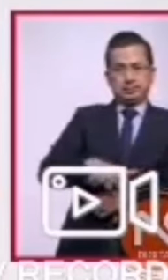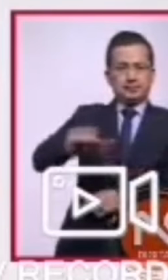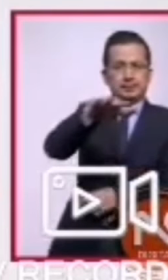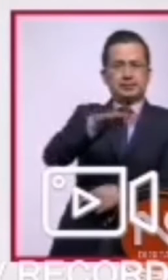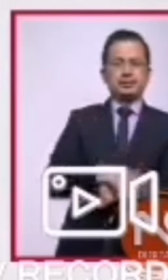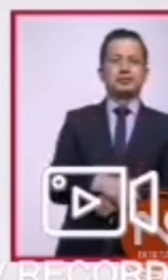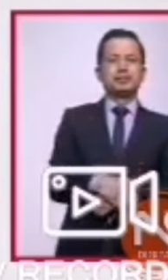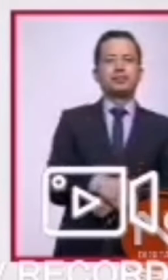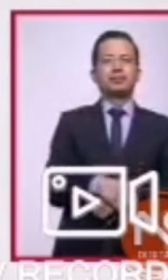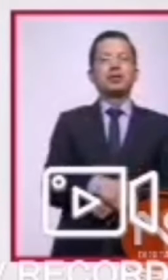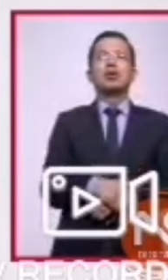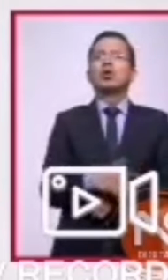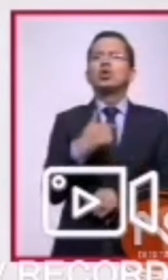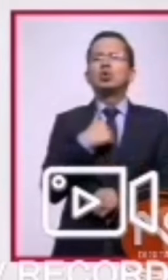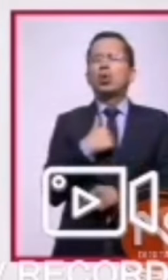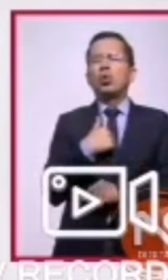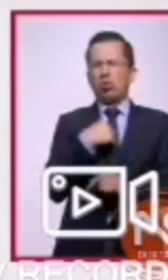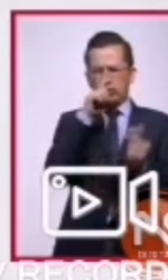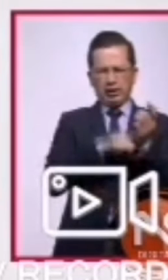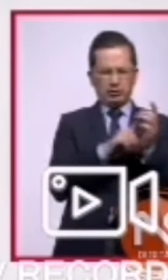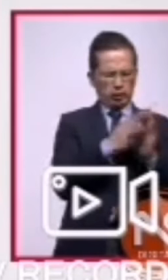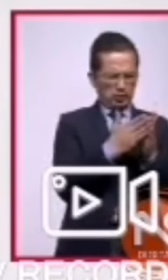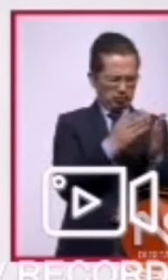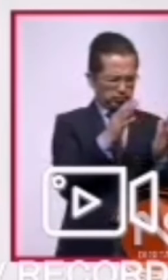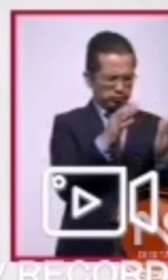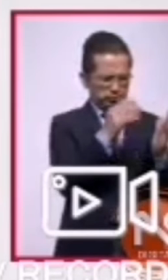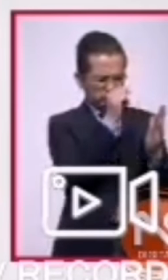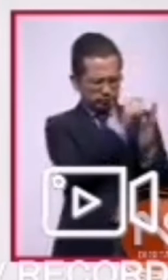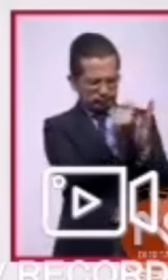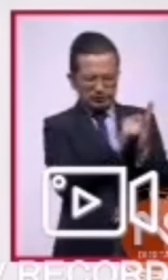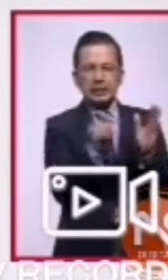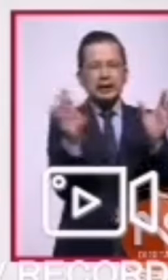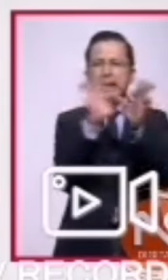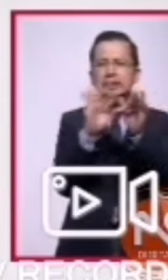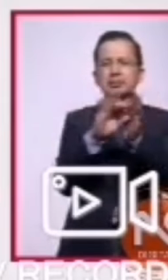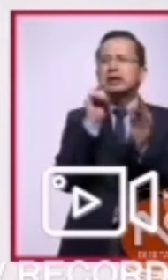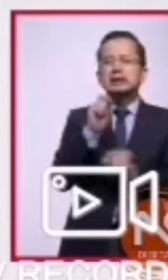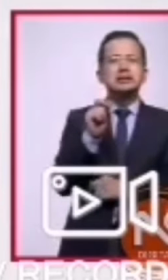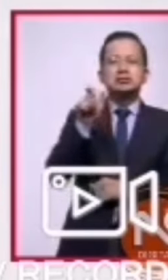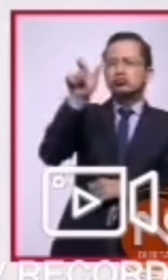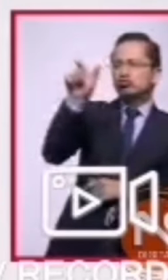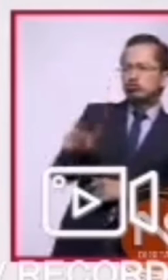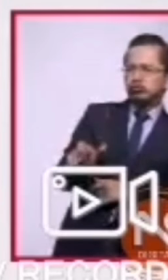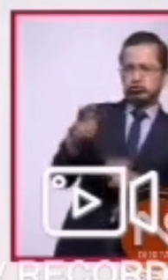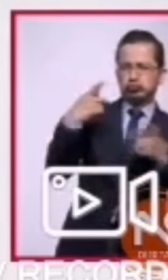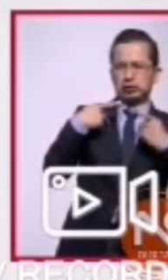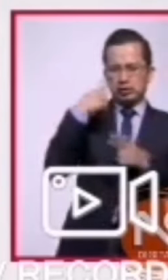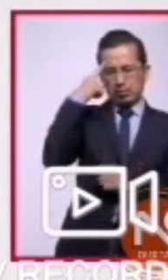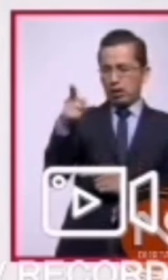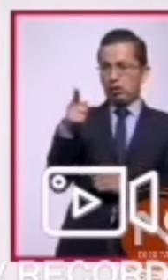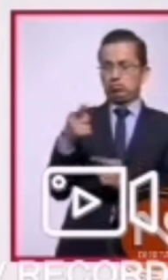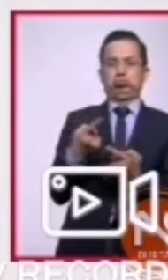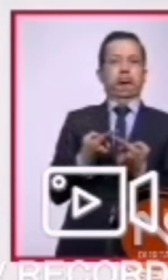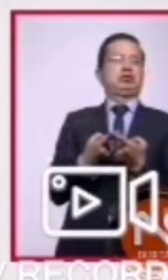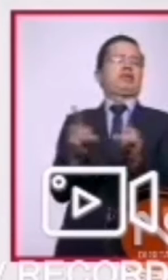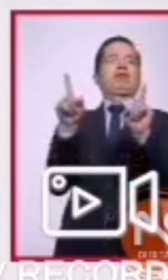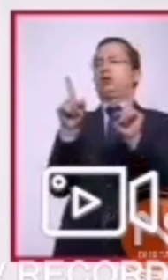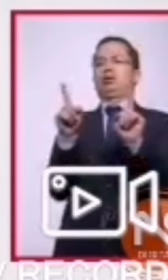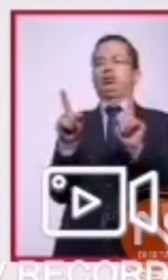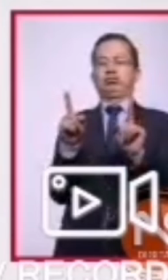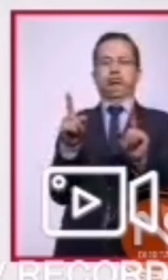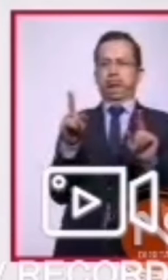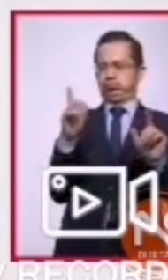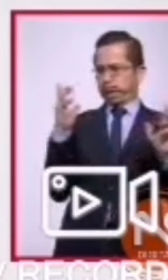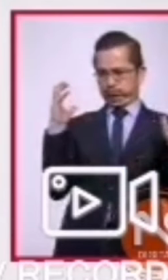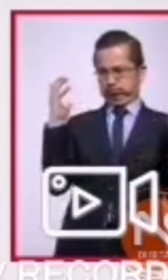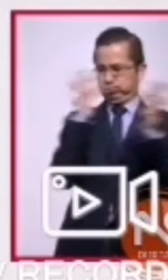con estereotipos, ¿no? Estereotipos que pueden ser sumamente negativos para